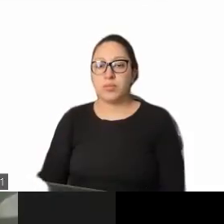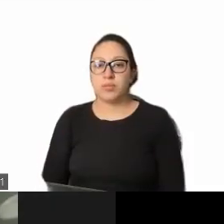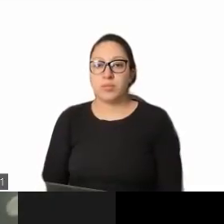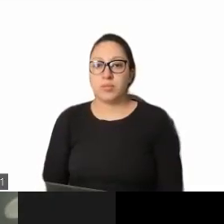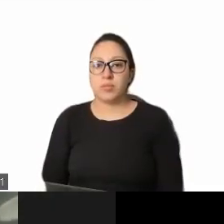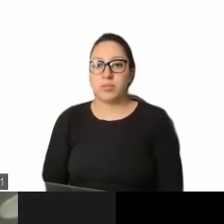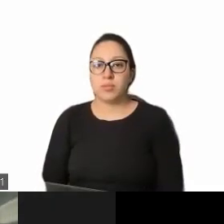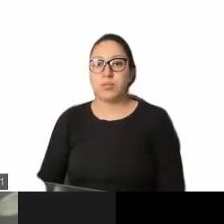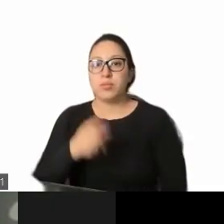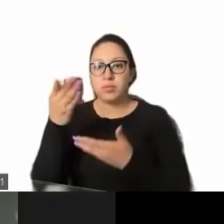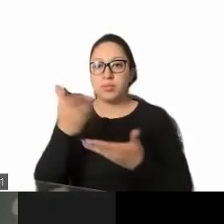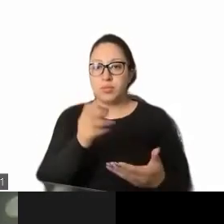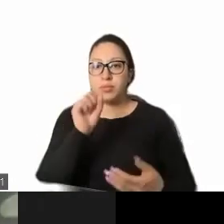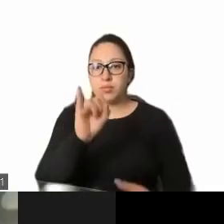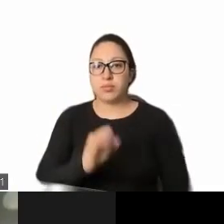Presente. Diputada.